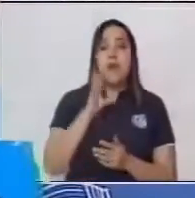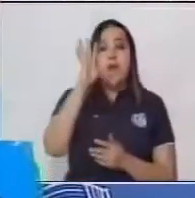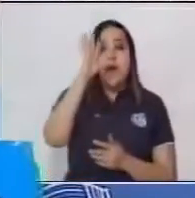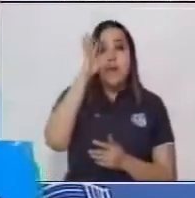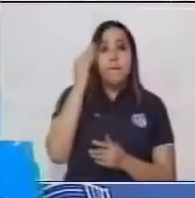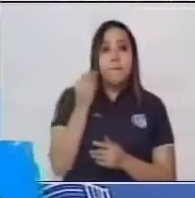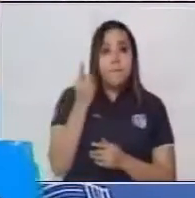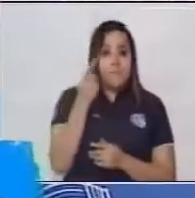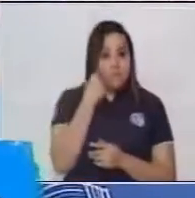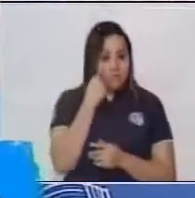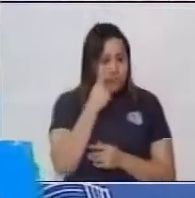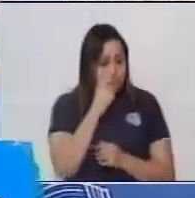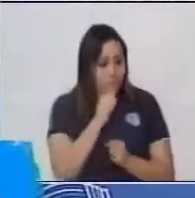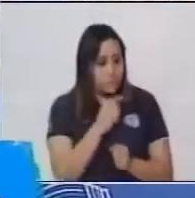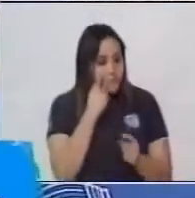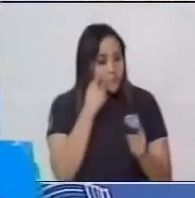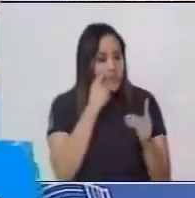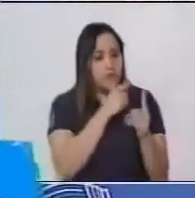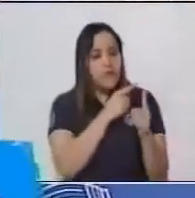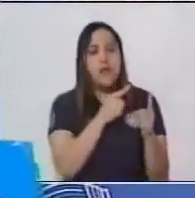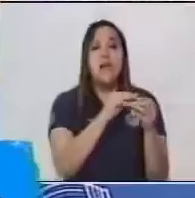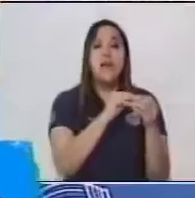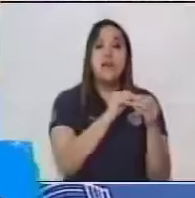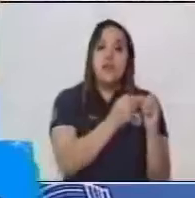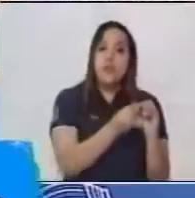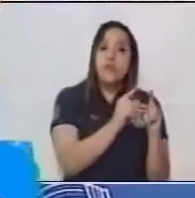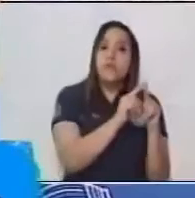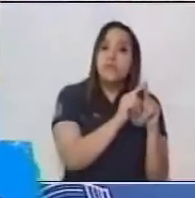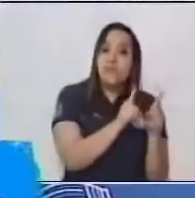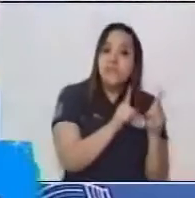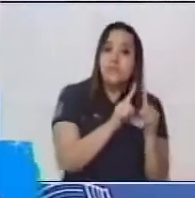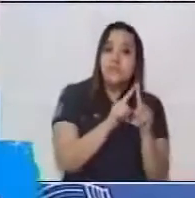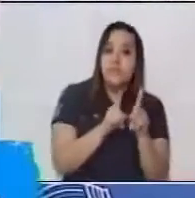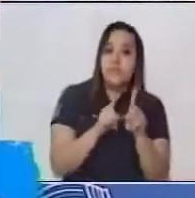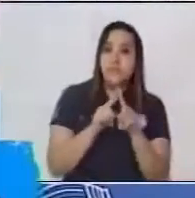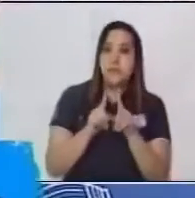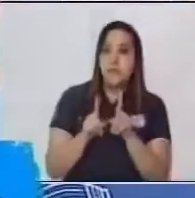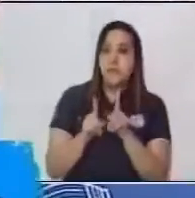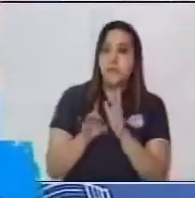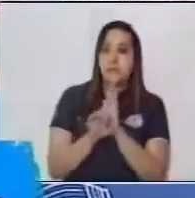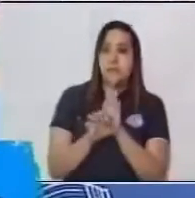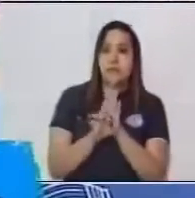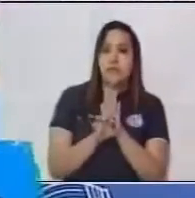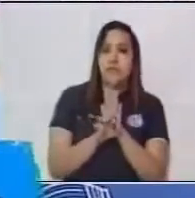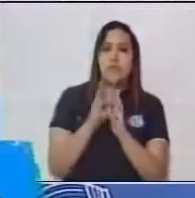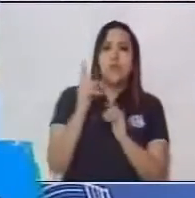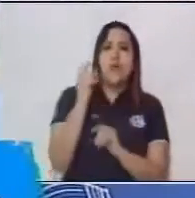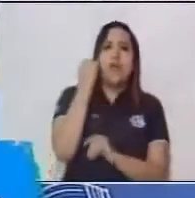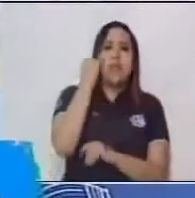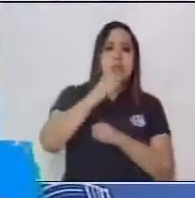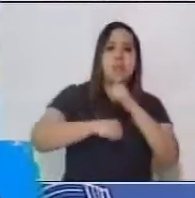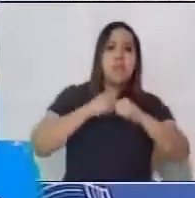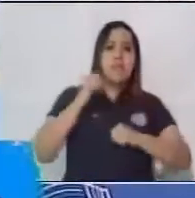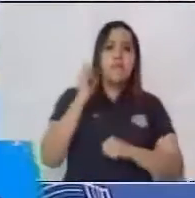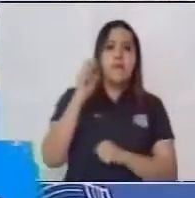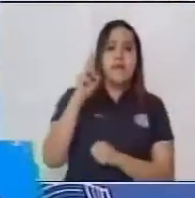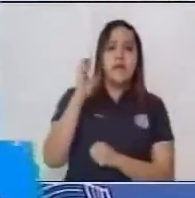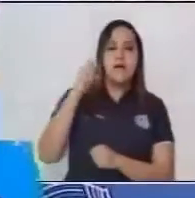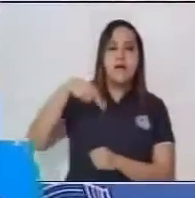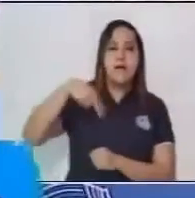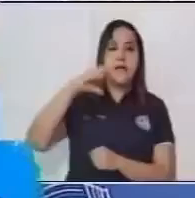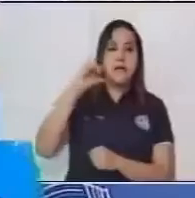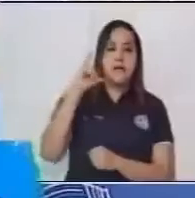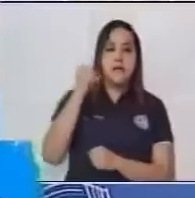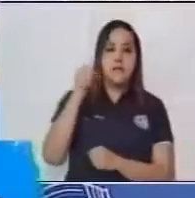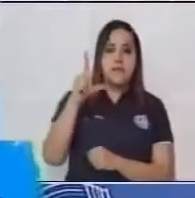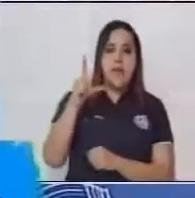nosotros podemos encontrar aquí un factor de diferencial. Vamos a encontrar un diferencial. ¿Cuál es el diferencial entre